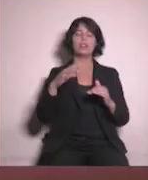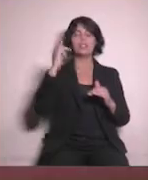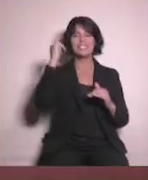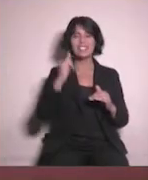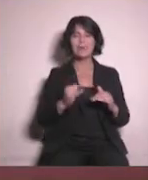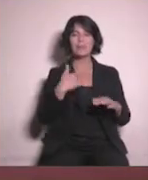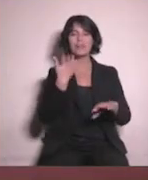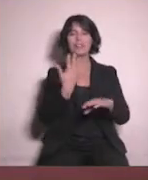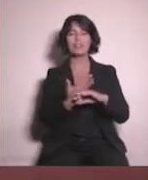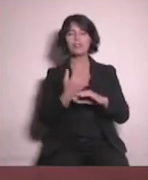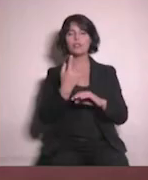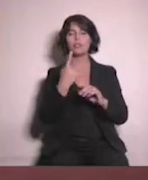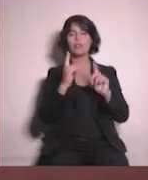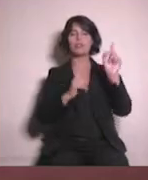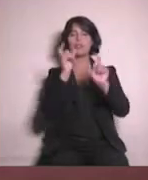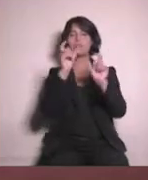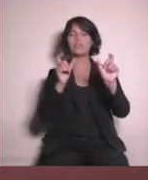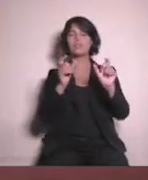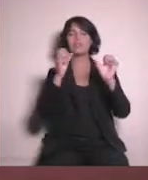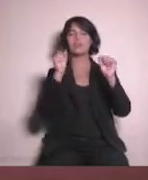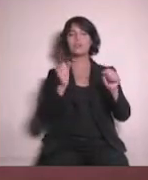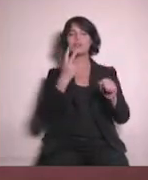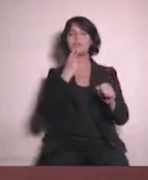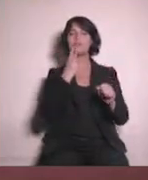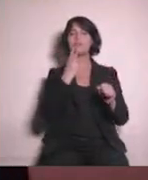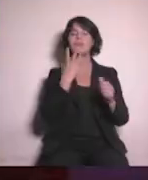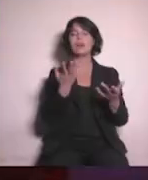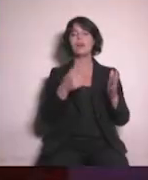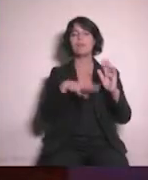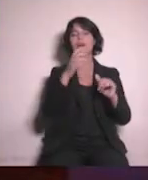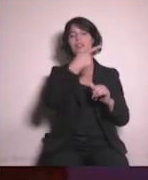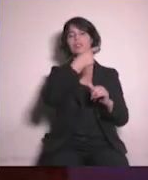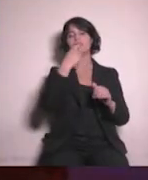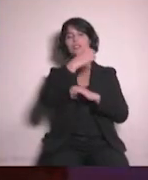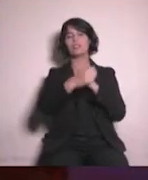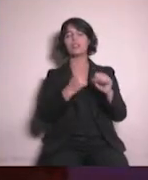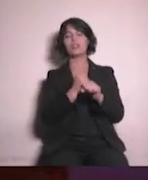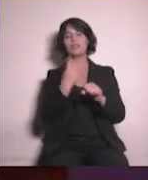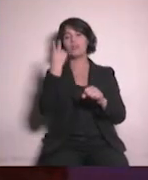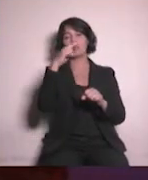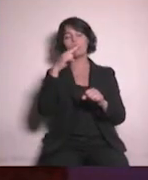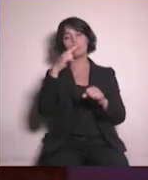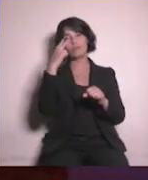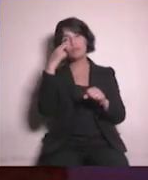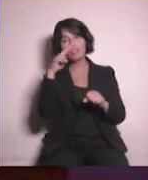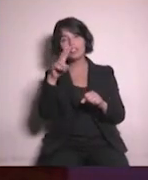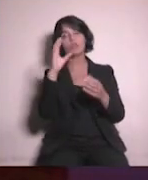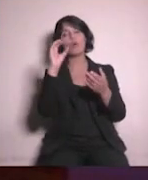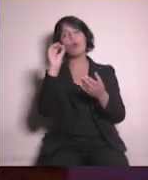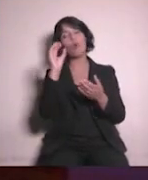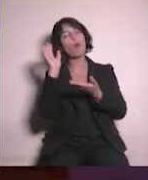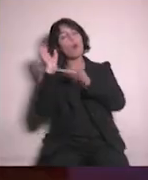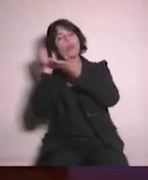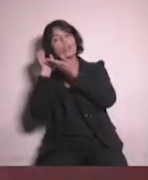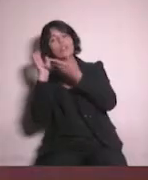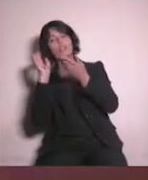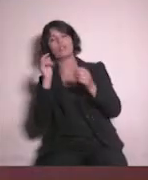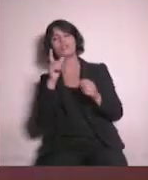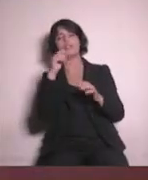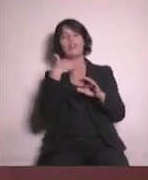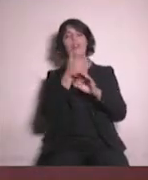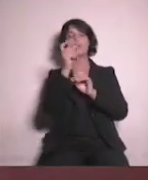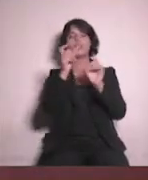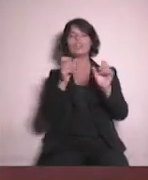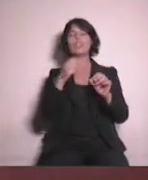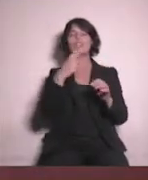habido alguna persona que vive 100 años. Todos conocemos a alguien que llegó a los 100 años o hemos oído de alguien que llegó a más de los 100 años.